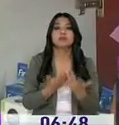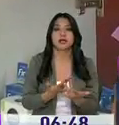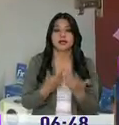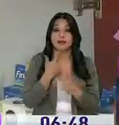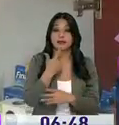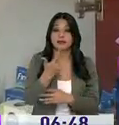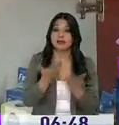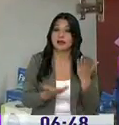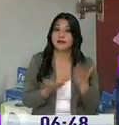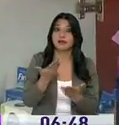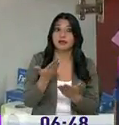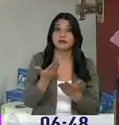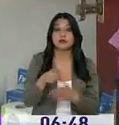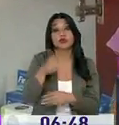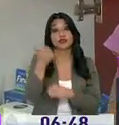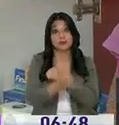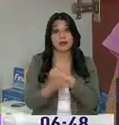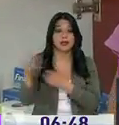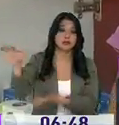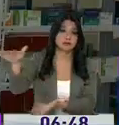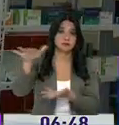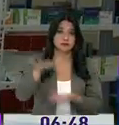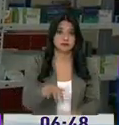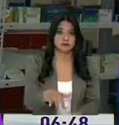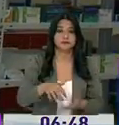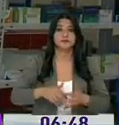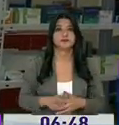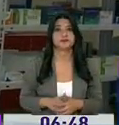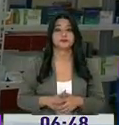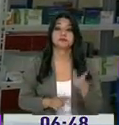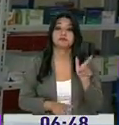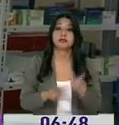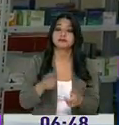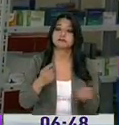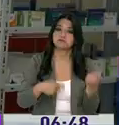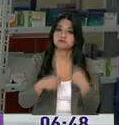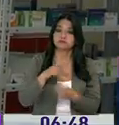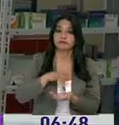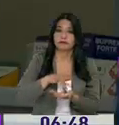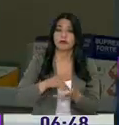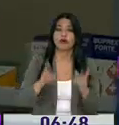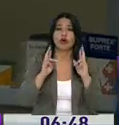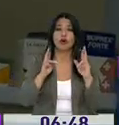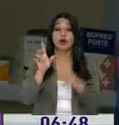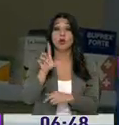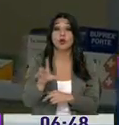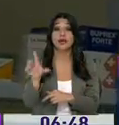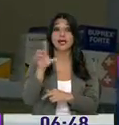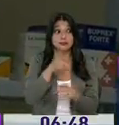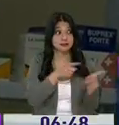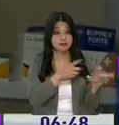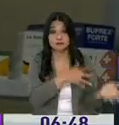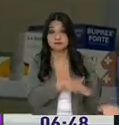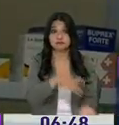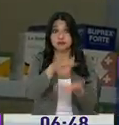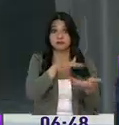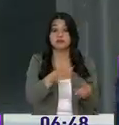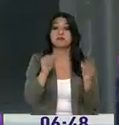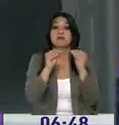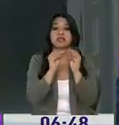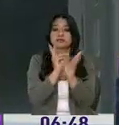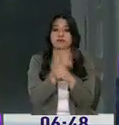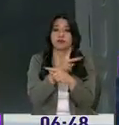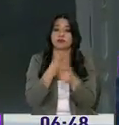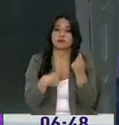que de pronto de otro país van a importar. Los comerciantes esperan que este lunes los proveedores lleguen con más productos para